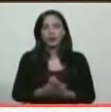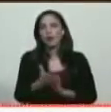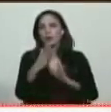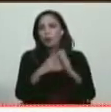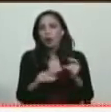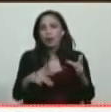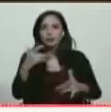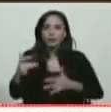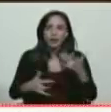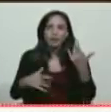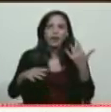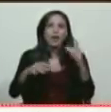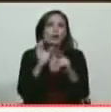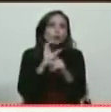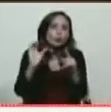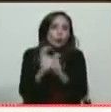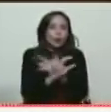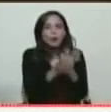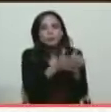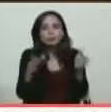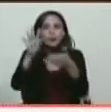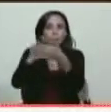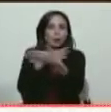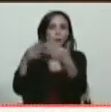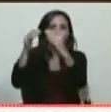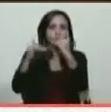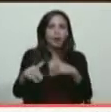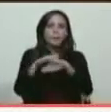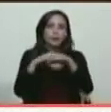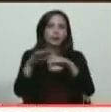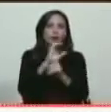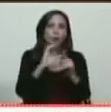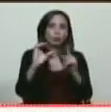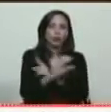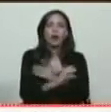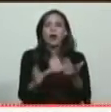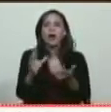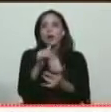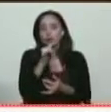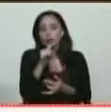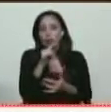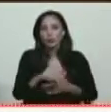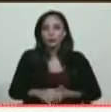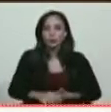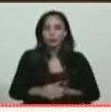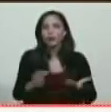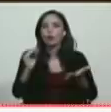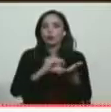agendas culturales que programa el ministerio. Es parte de la información que nosotros podemos compartir